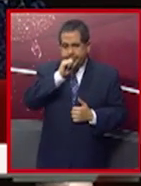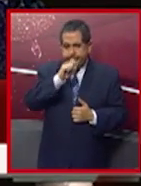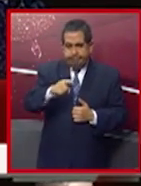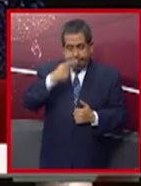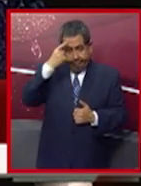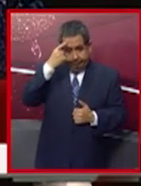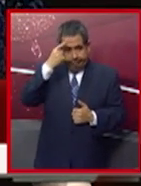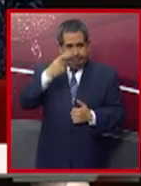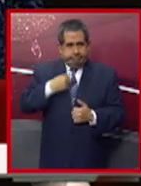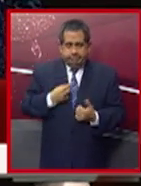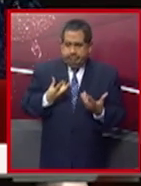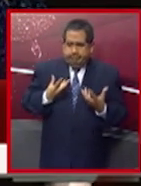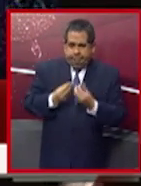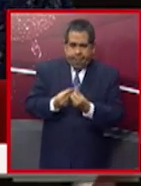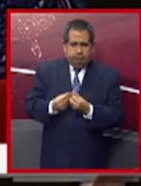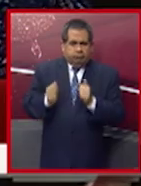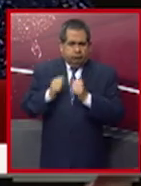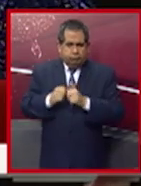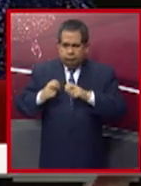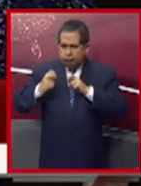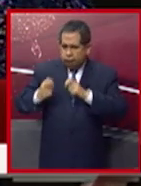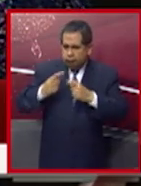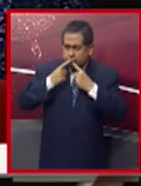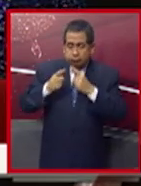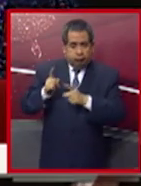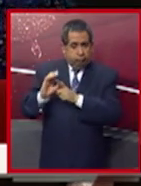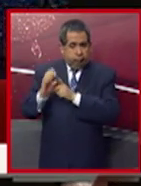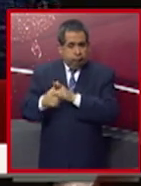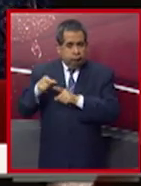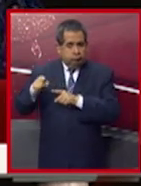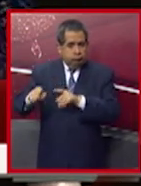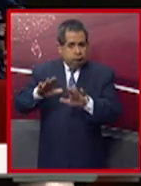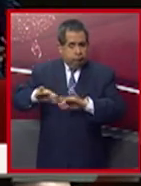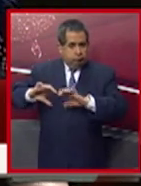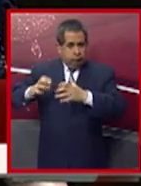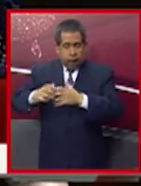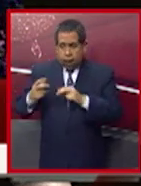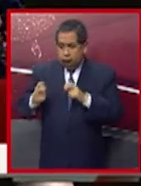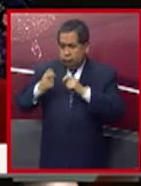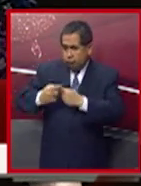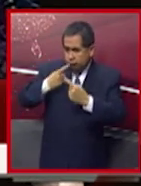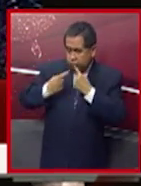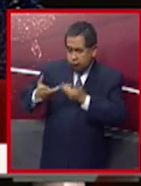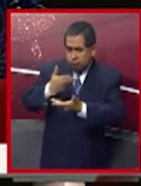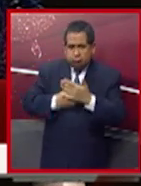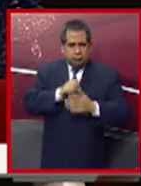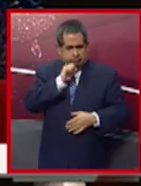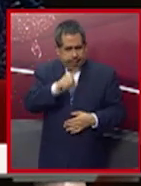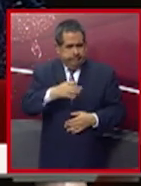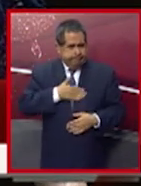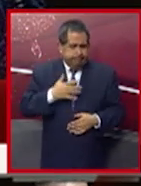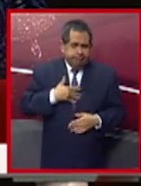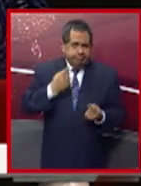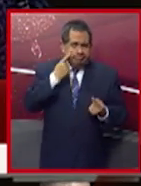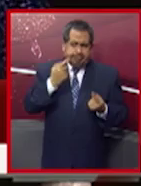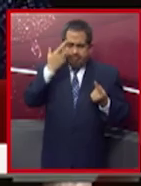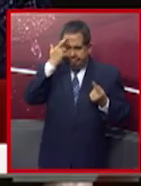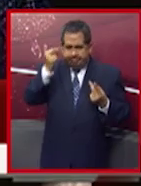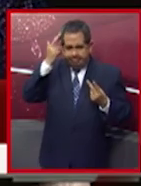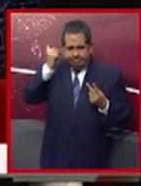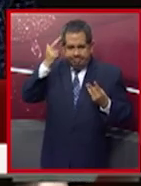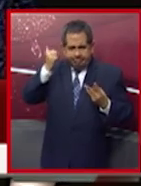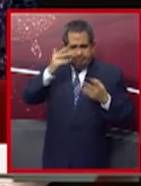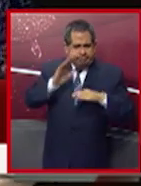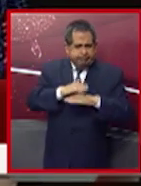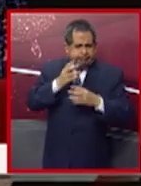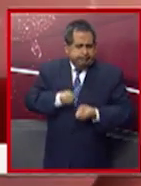poder presentarnos incluso cuando la comisión en pleno sesiona para poder argumentar pues por qué la